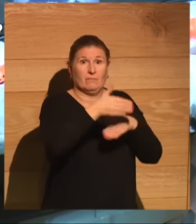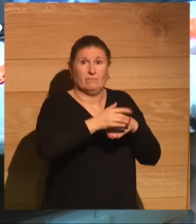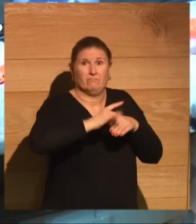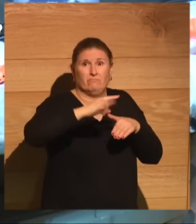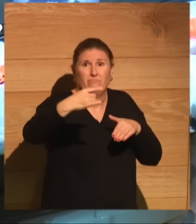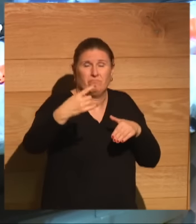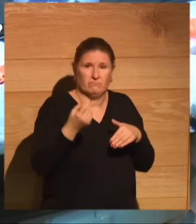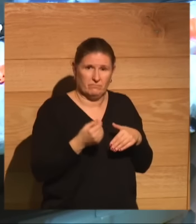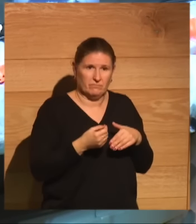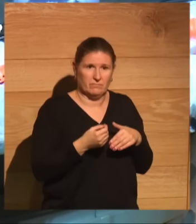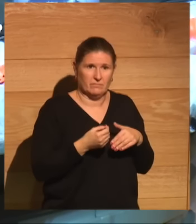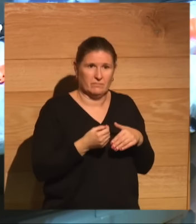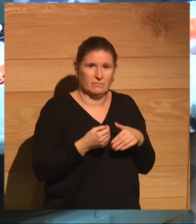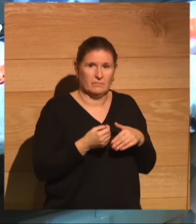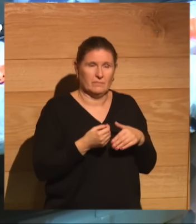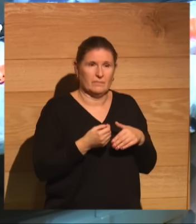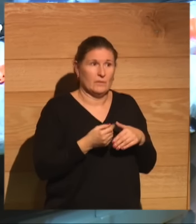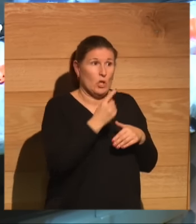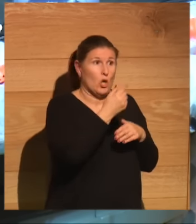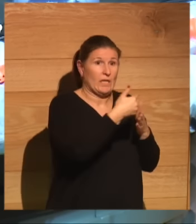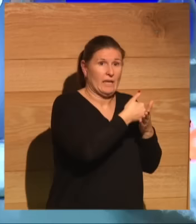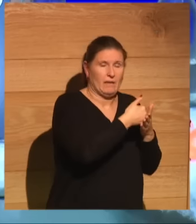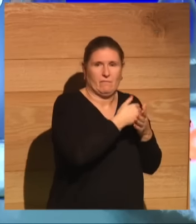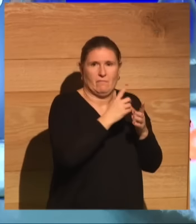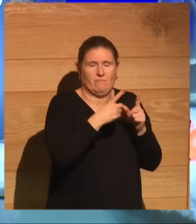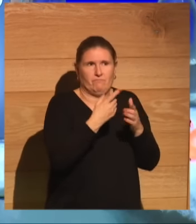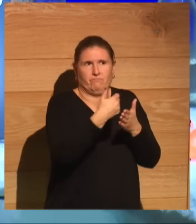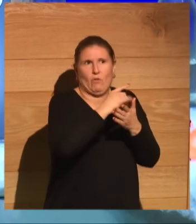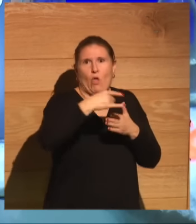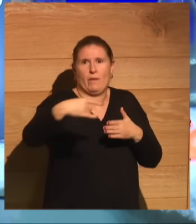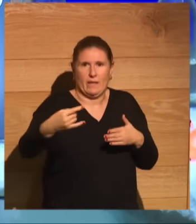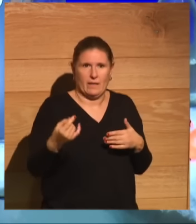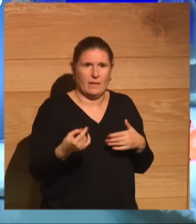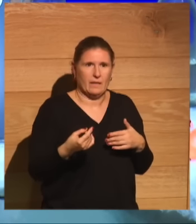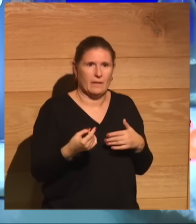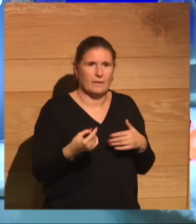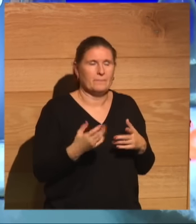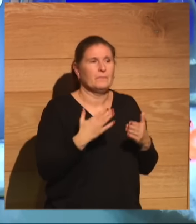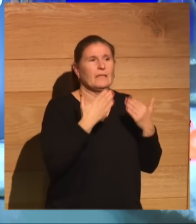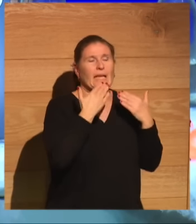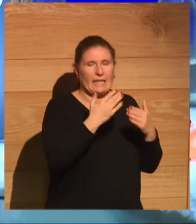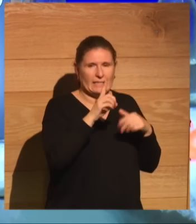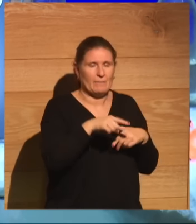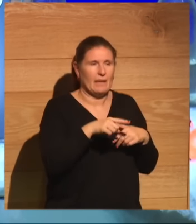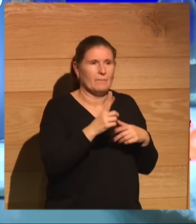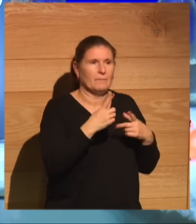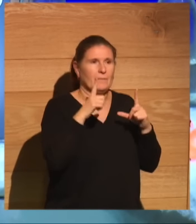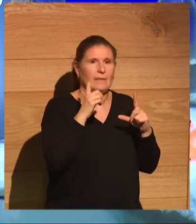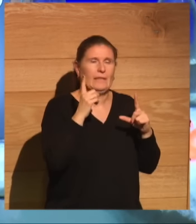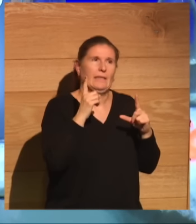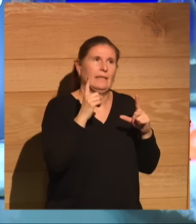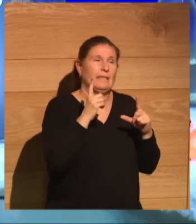película, que además él creo que es consciente de que le debe mucho a la interpretación y a la reinterpretación de la